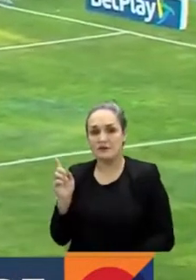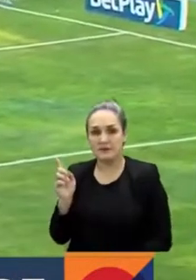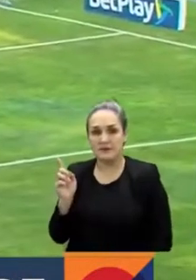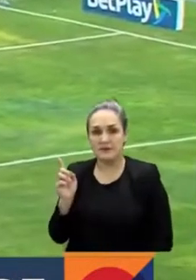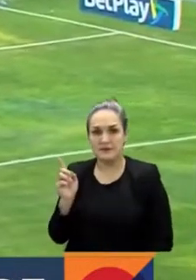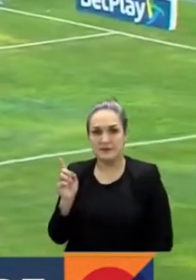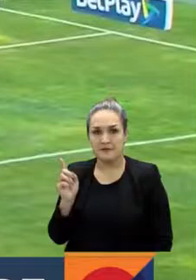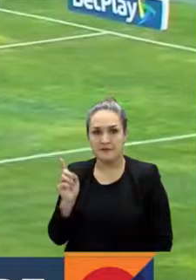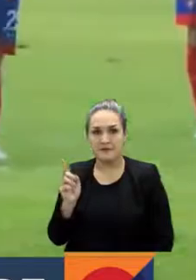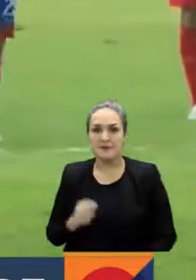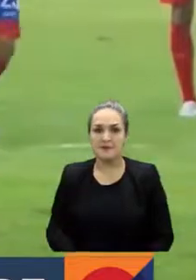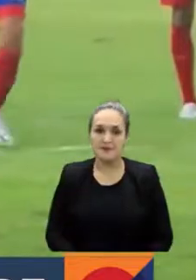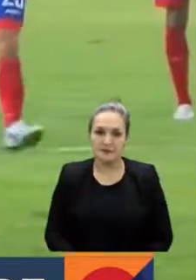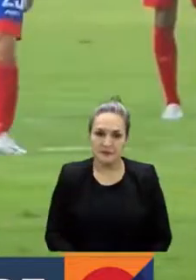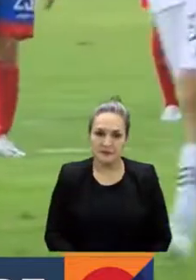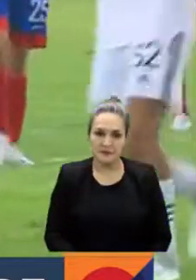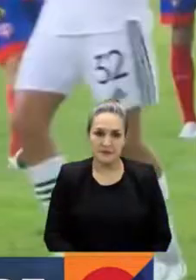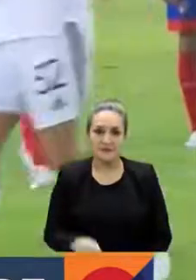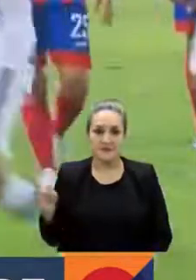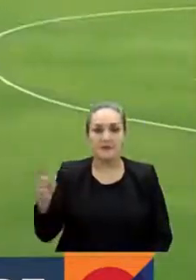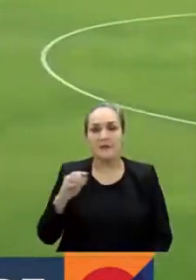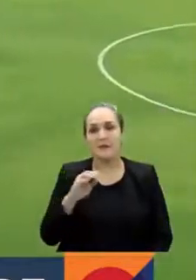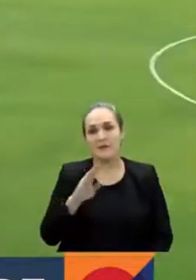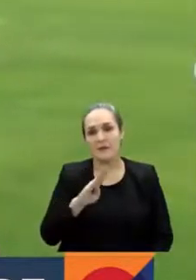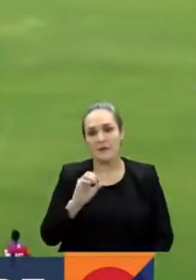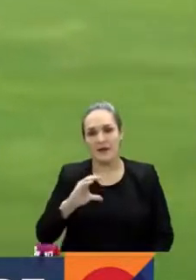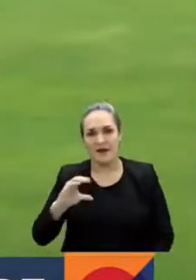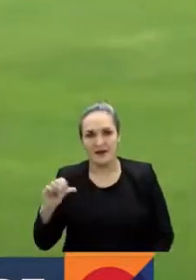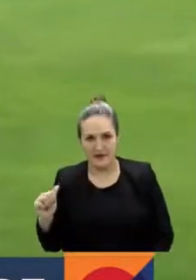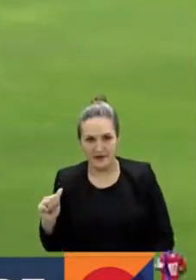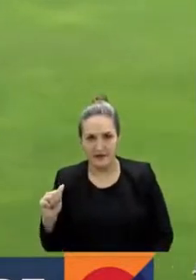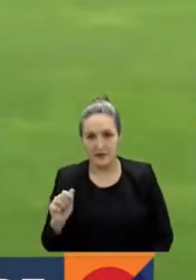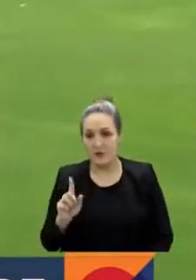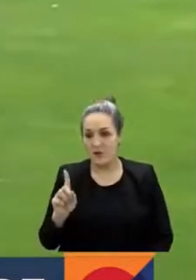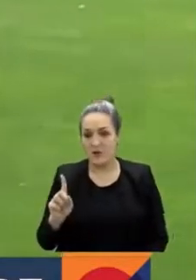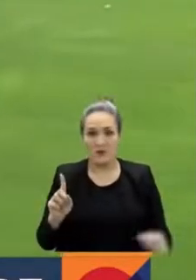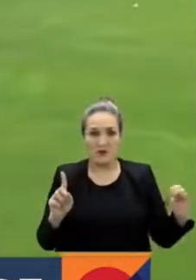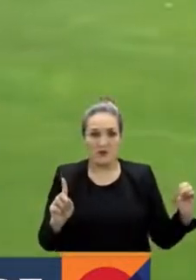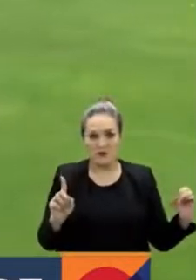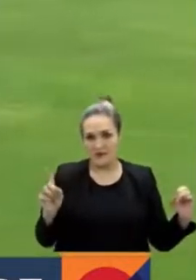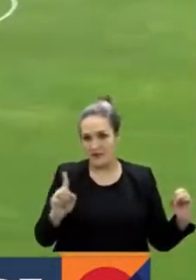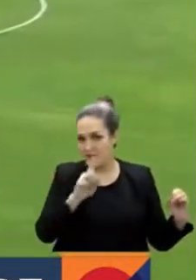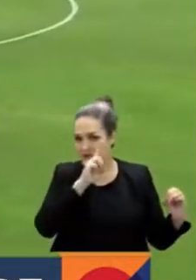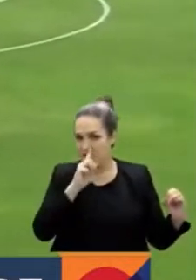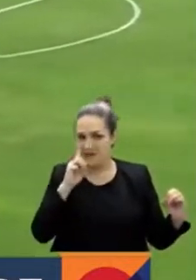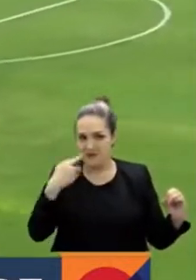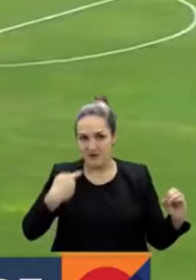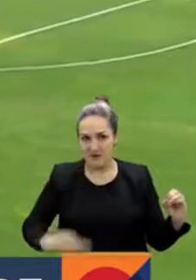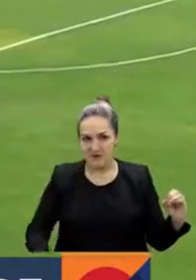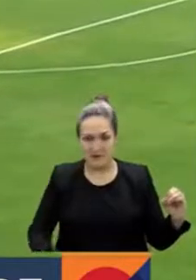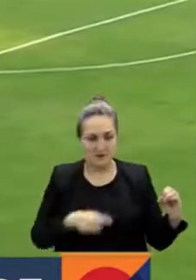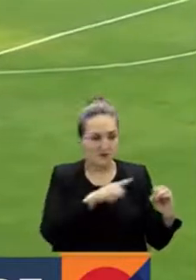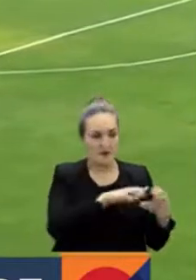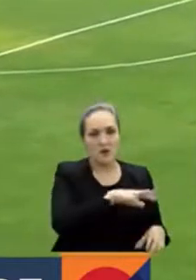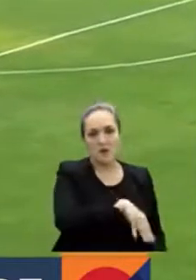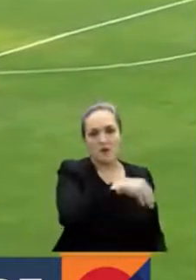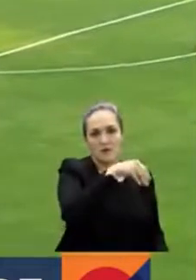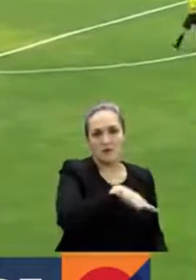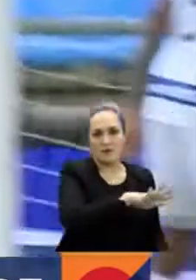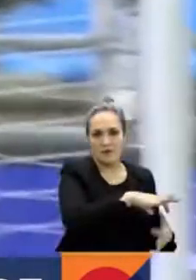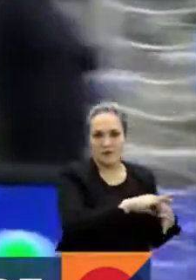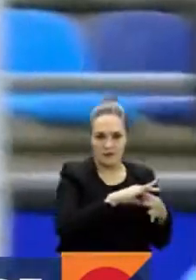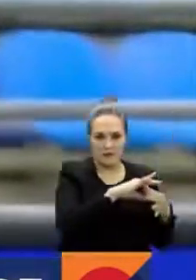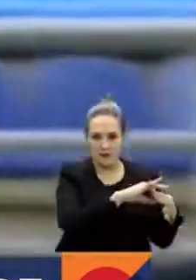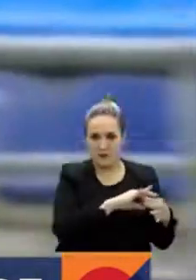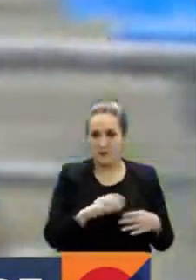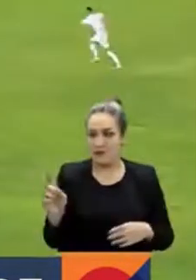primer plano de Carlitos Vaca y la anotación del Yuyu para el 1-0 del Junior frente al Unión Magdalena, que después iba a remontar con Jairo Palomino al